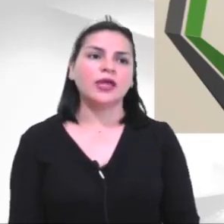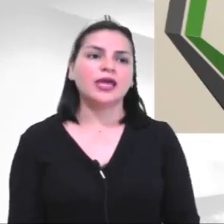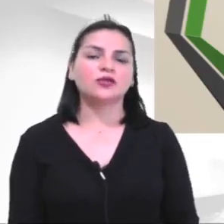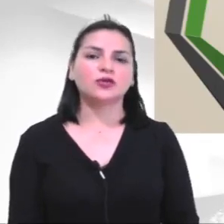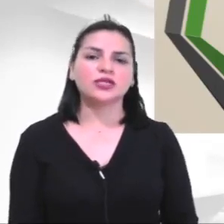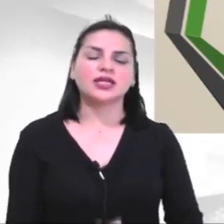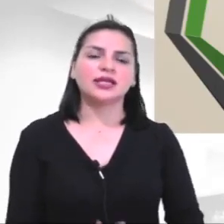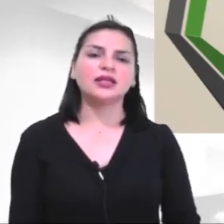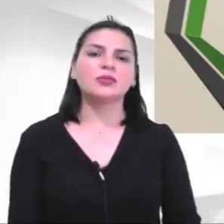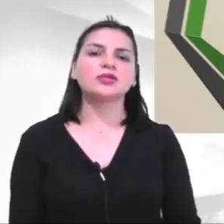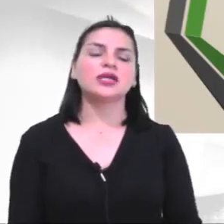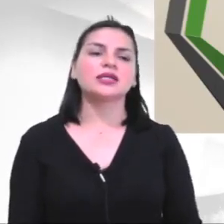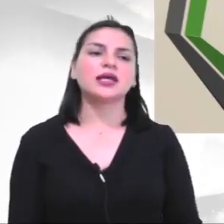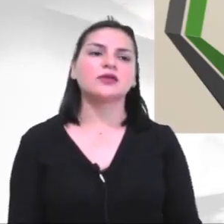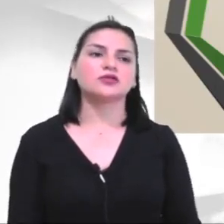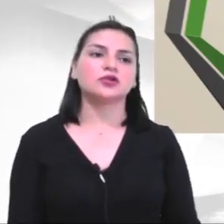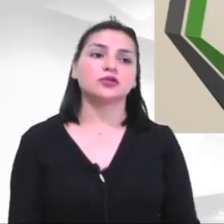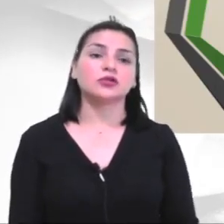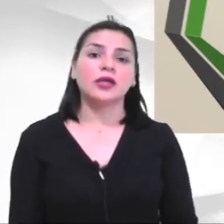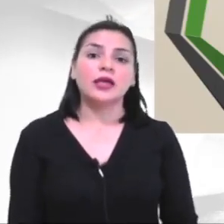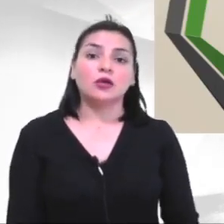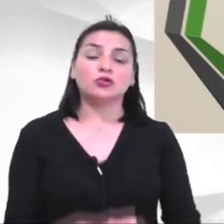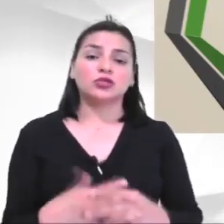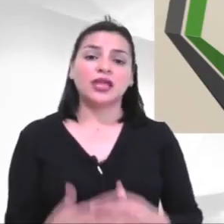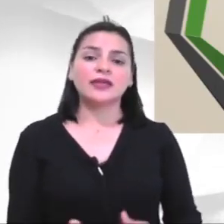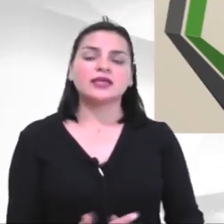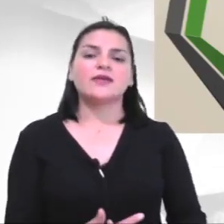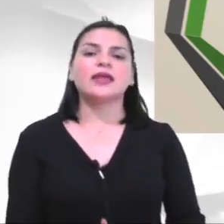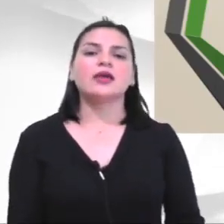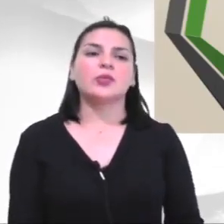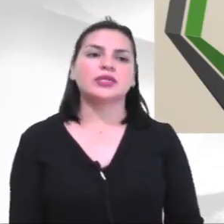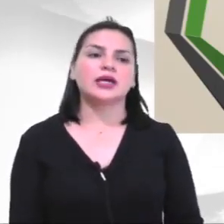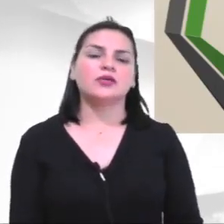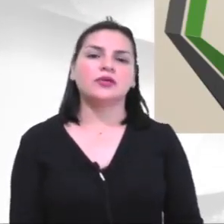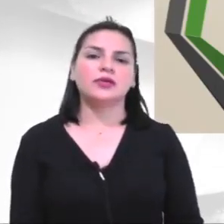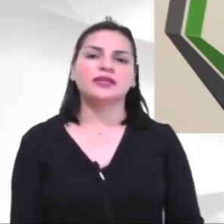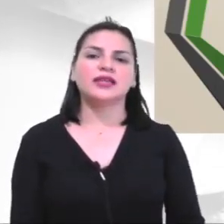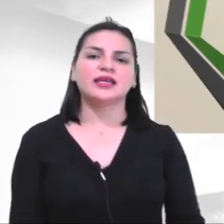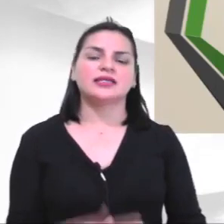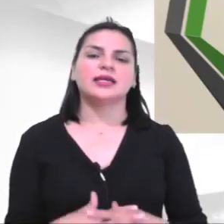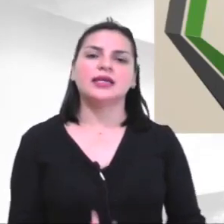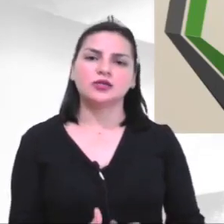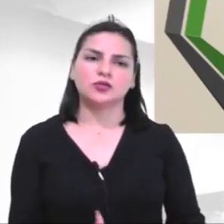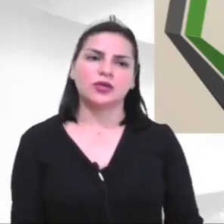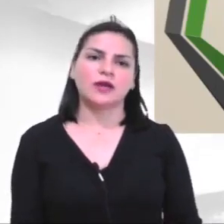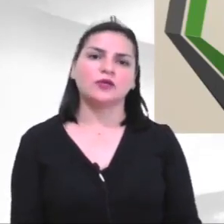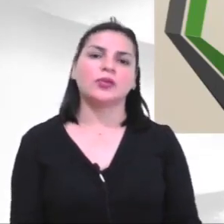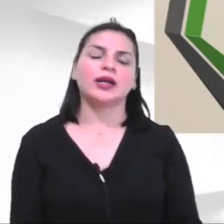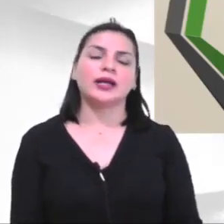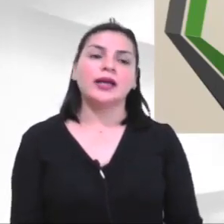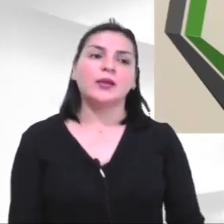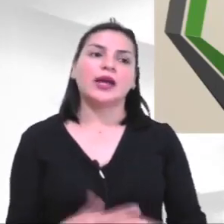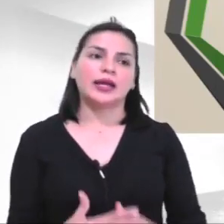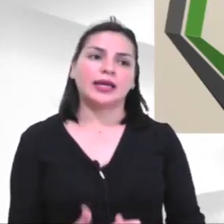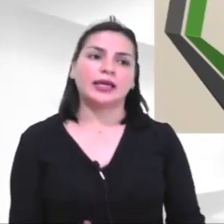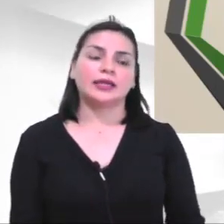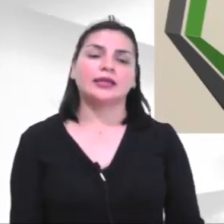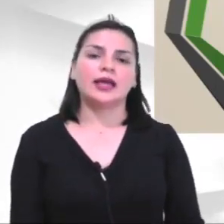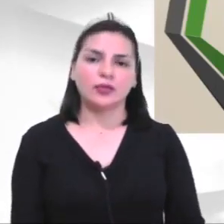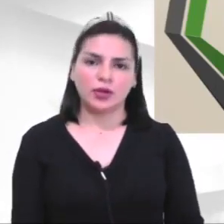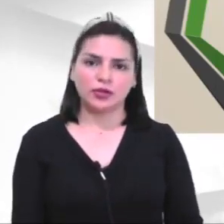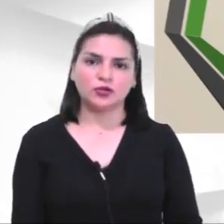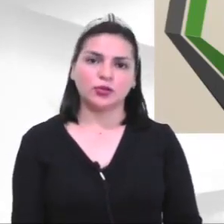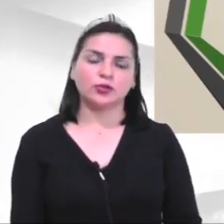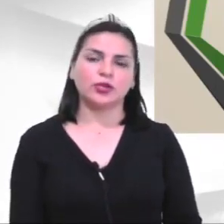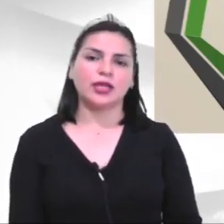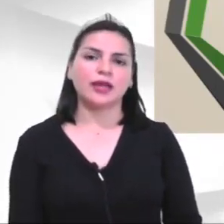74. Entonces, ¿qué tenemos que hacer nosotros? Ustedes que vienen empezando a vivir tienen que seguir estudiando para que